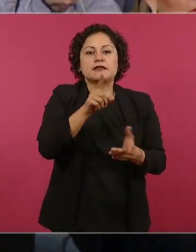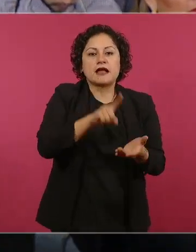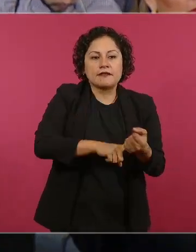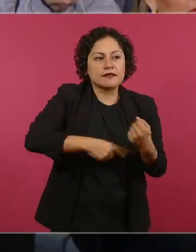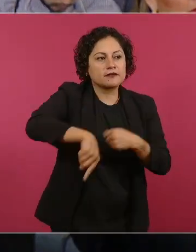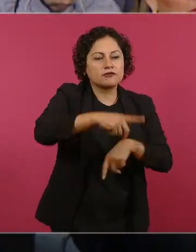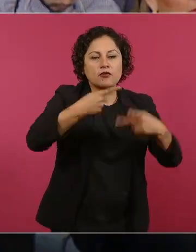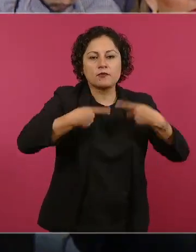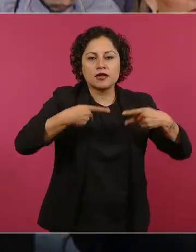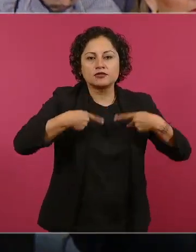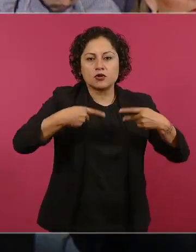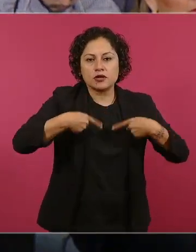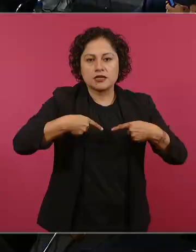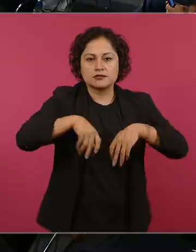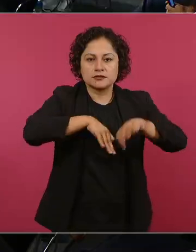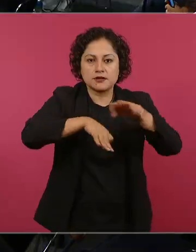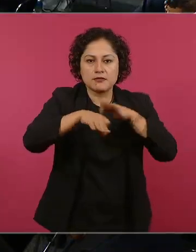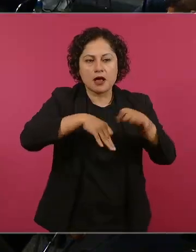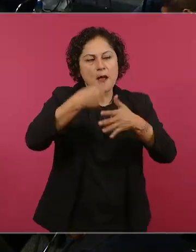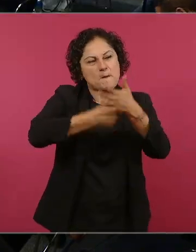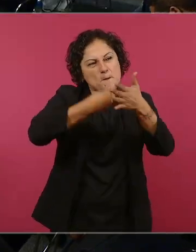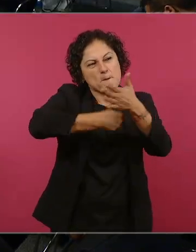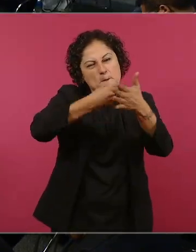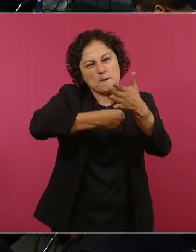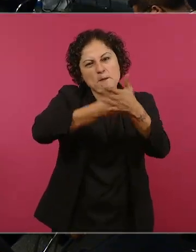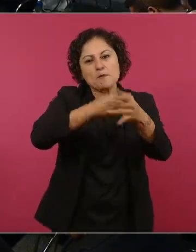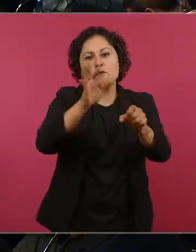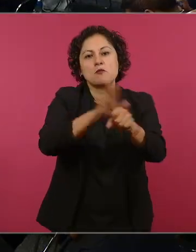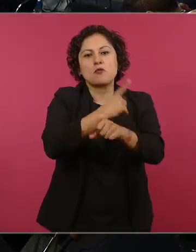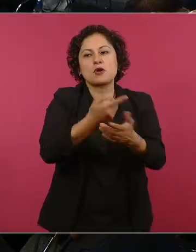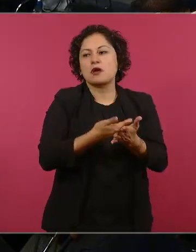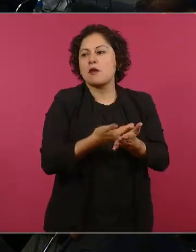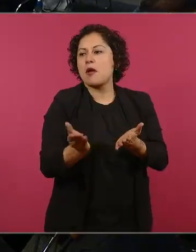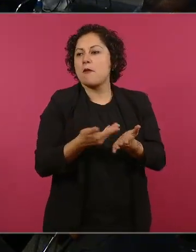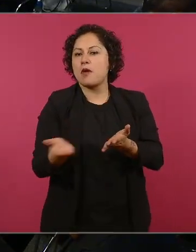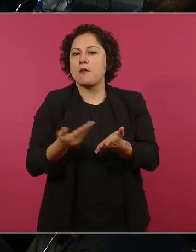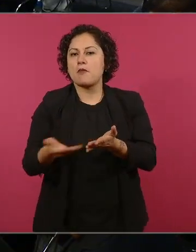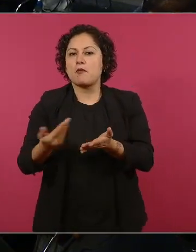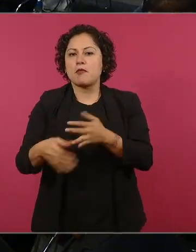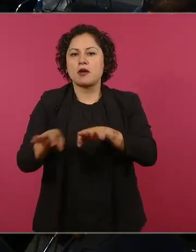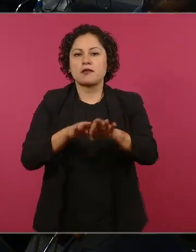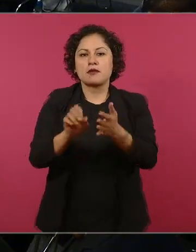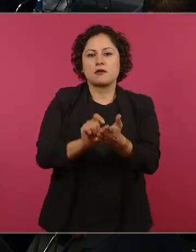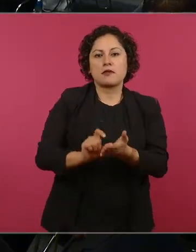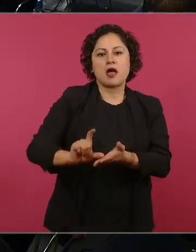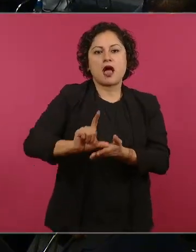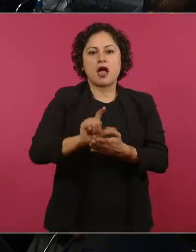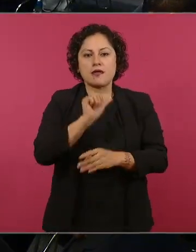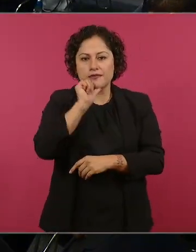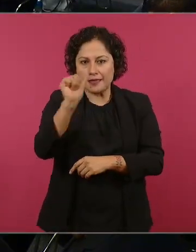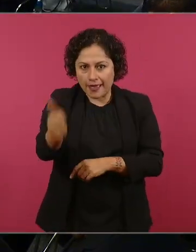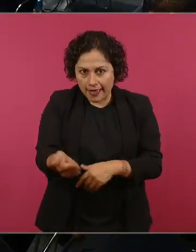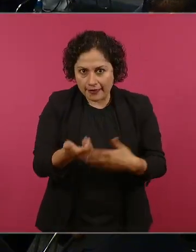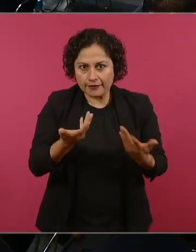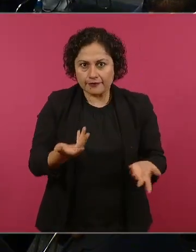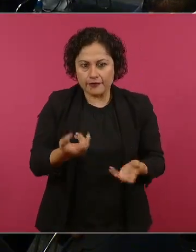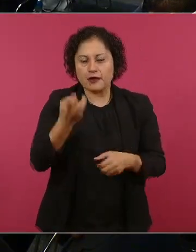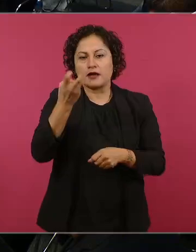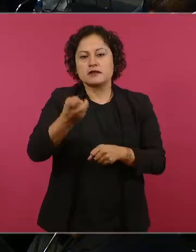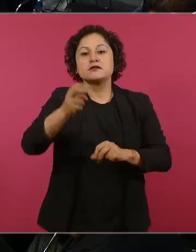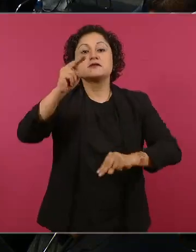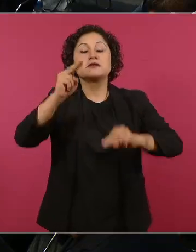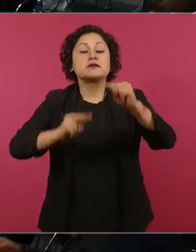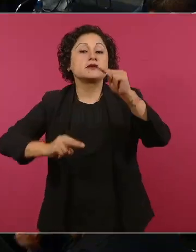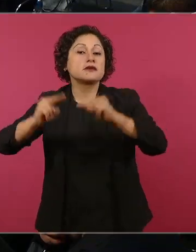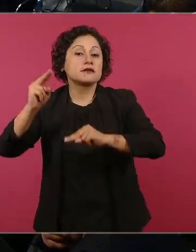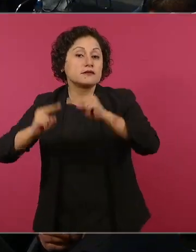haciendo masivamente y porque no les aumentaban el salario pues en los niveles que se necesitaban porque